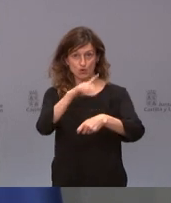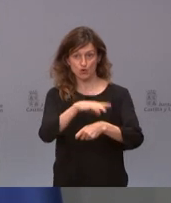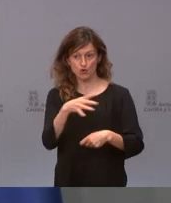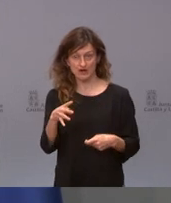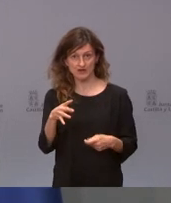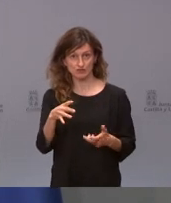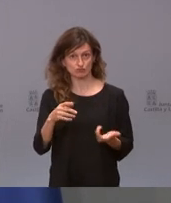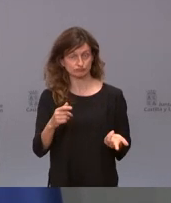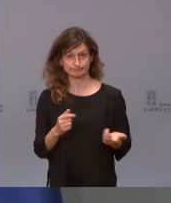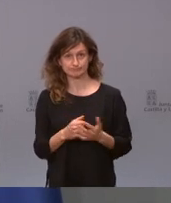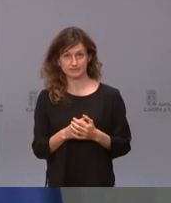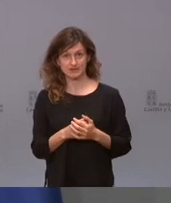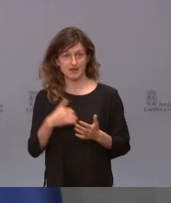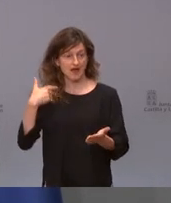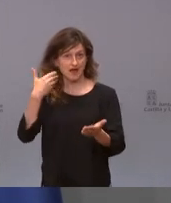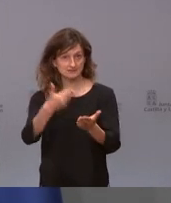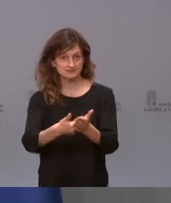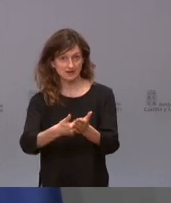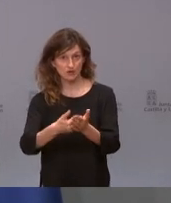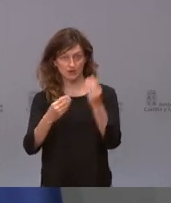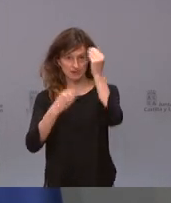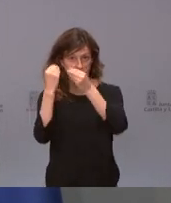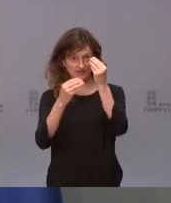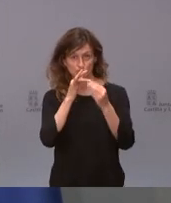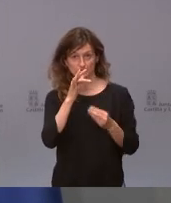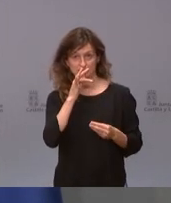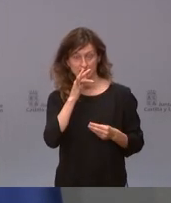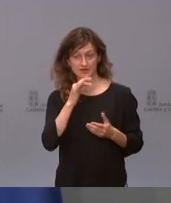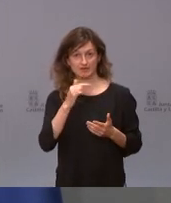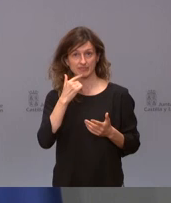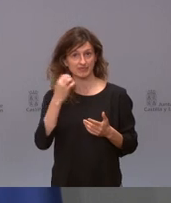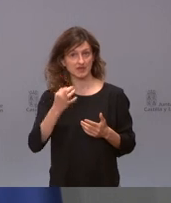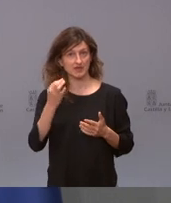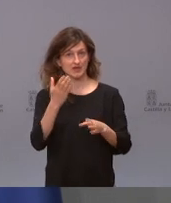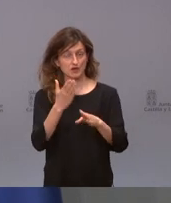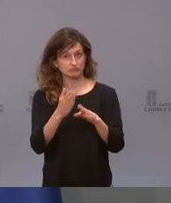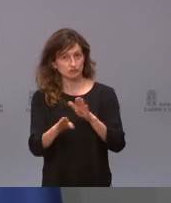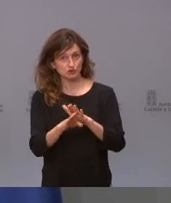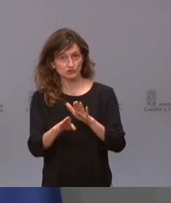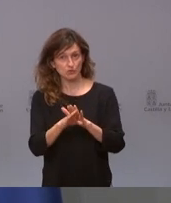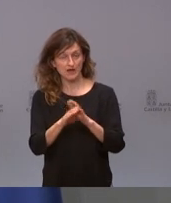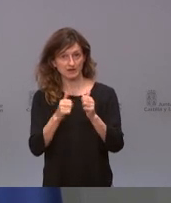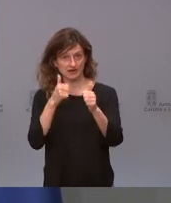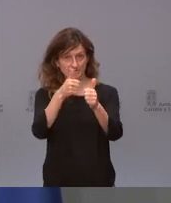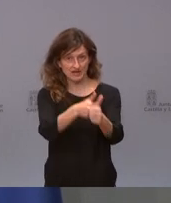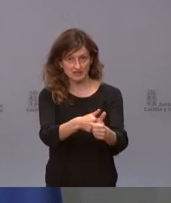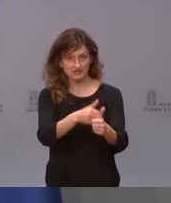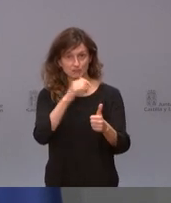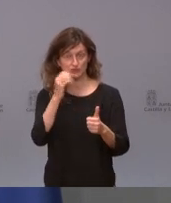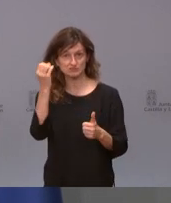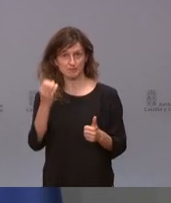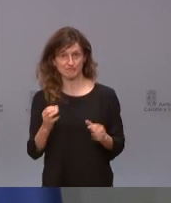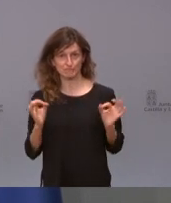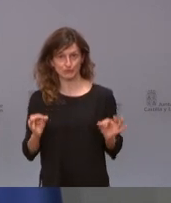que nosotros hasta ahora no nos lo habíamos planteado vamos a seguir utilizando el referente que es el que es el semáforo